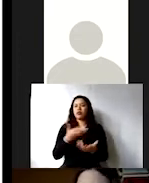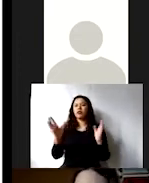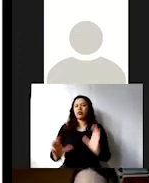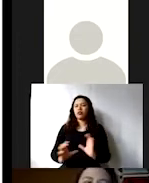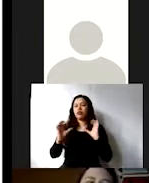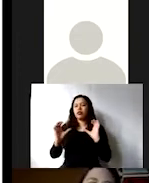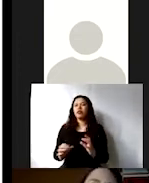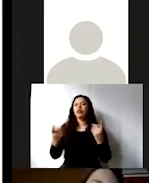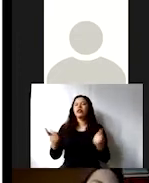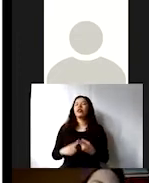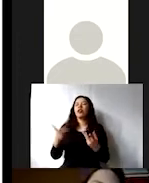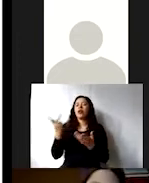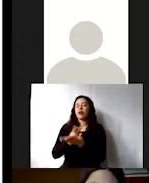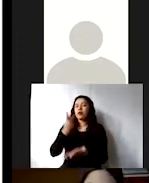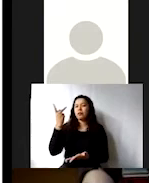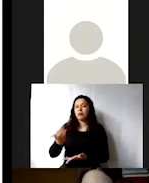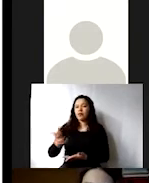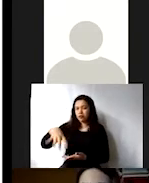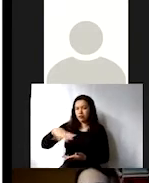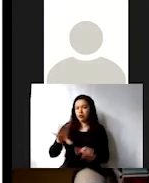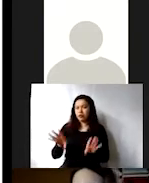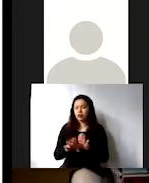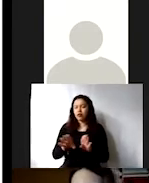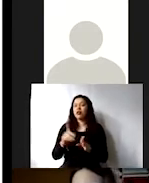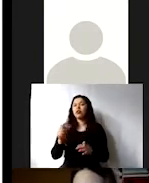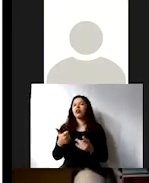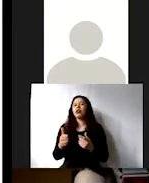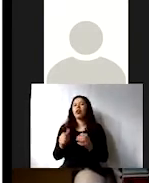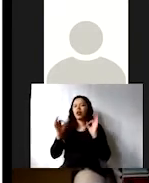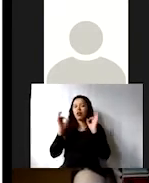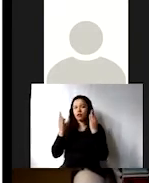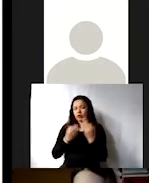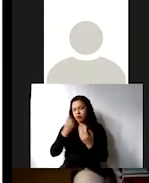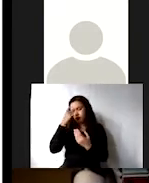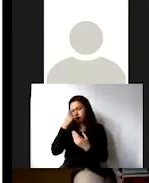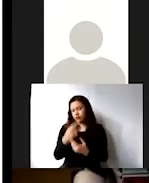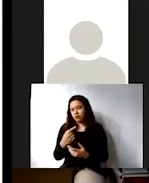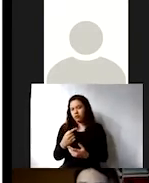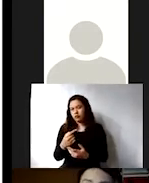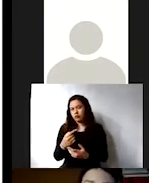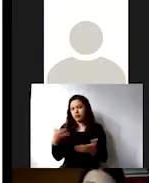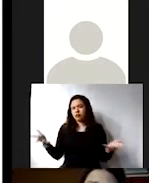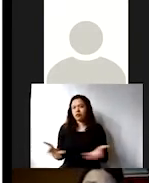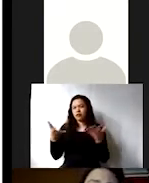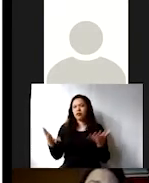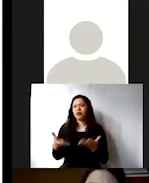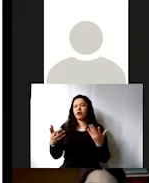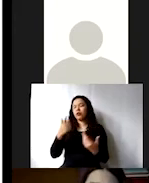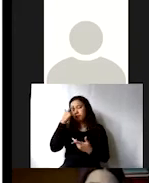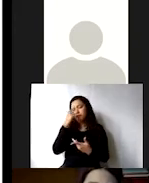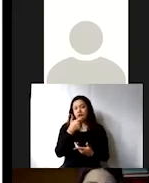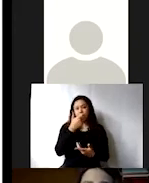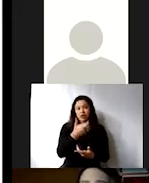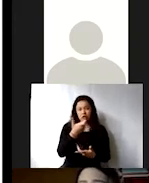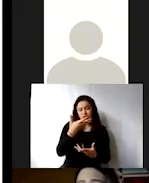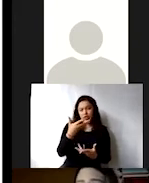aplicar a premios, y distintas iniciativas de ánimo, o sea, sin ánimo, tanto con ánimo de lucro como